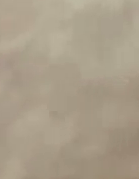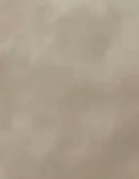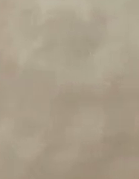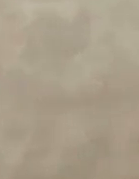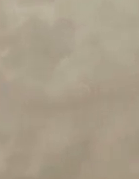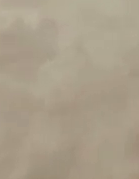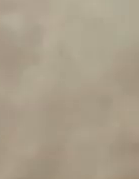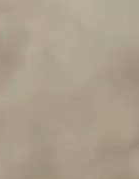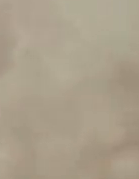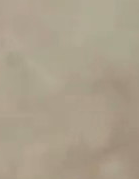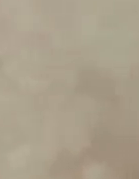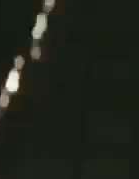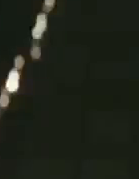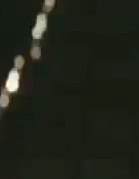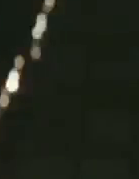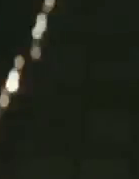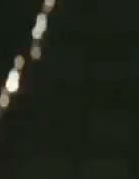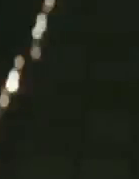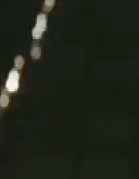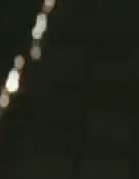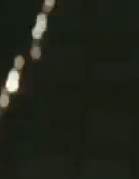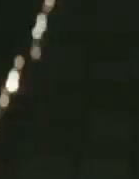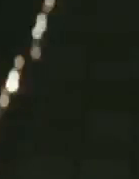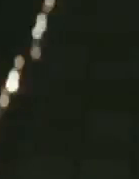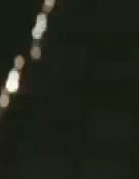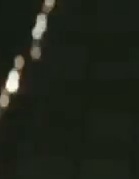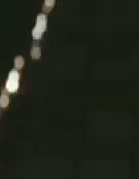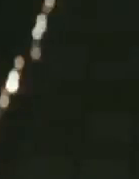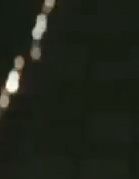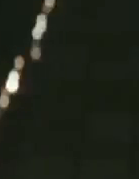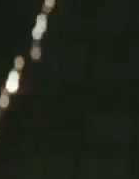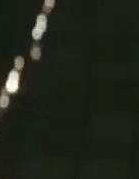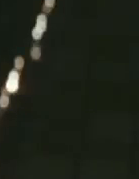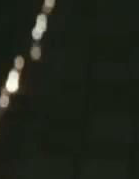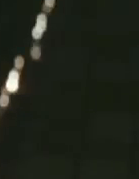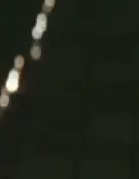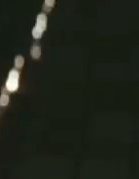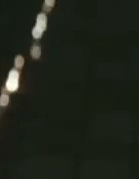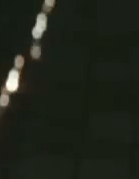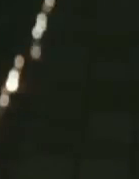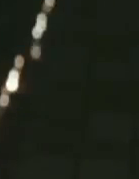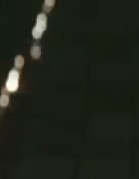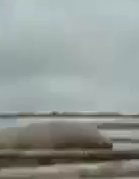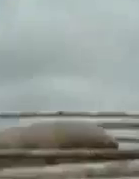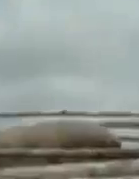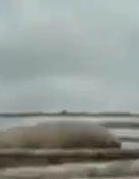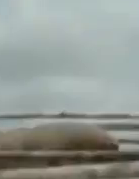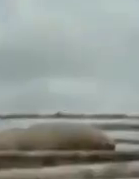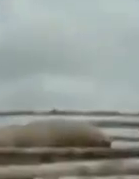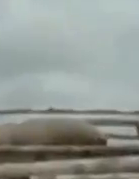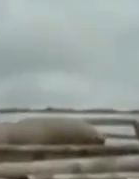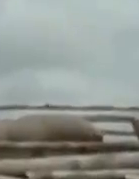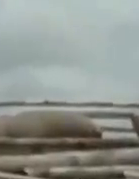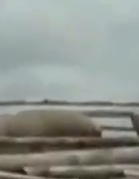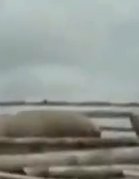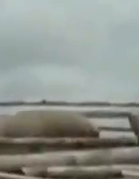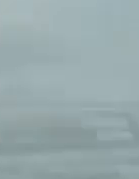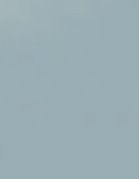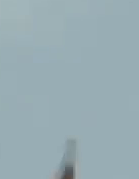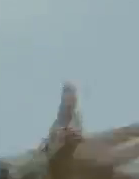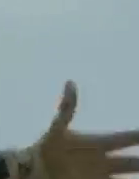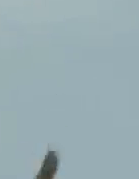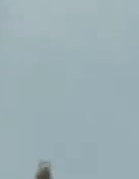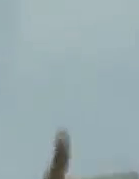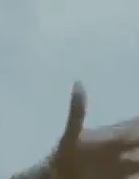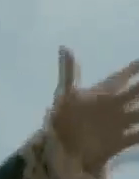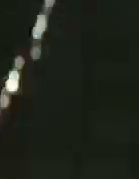Venezuela nació en Carabobo y Bolívar lo sabe. Y Bolívar al final de la batalla, en una carta al Congreso,